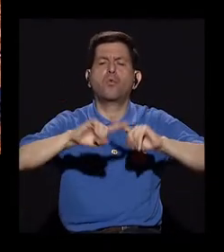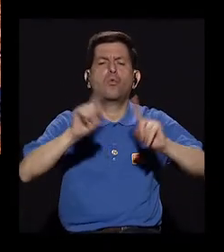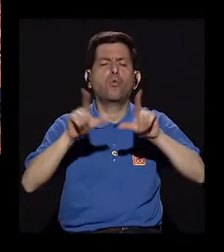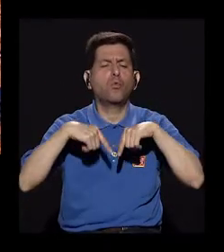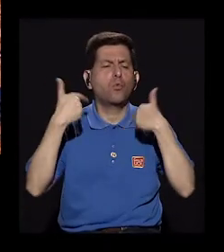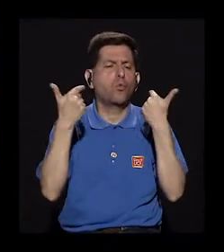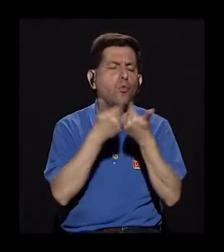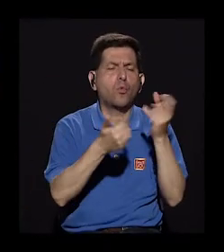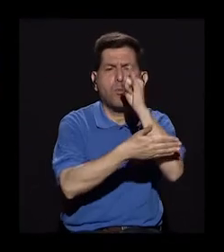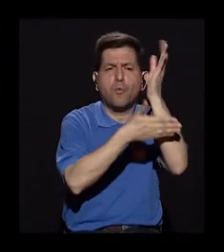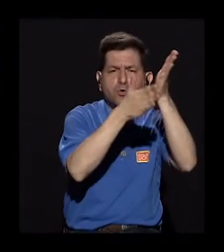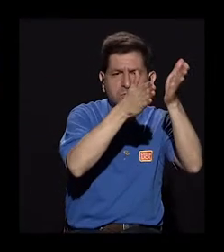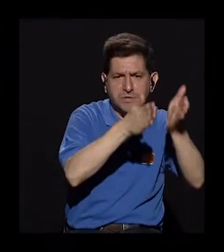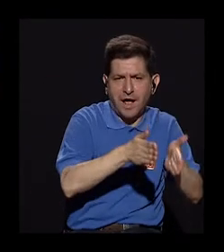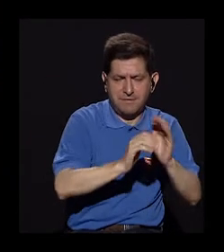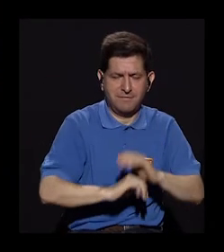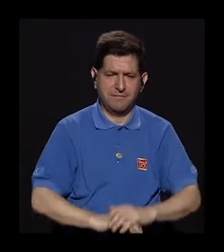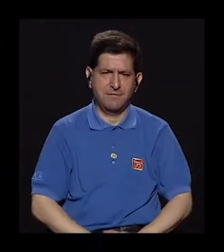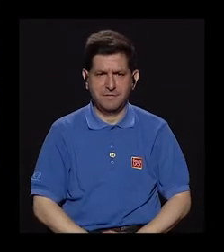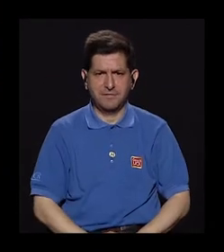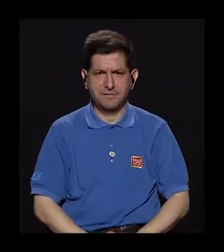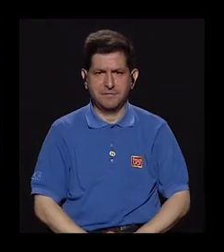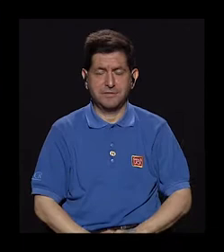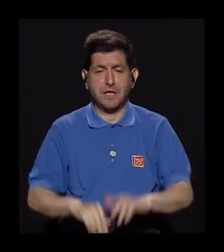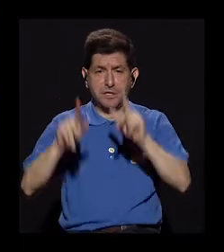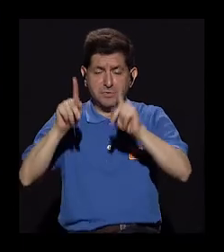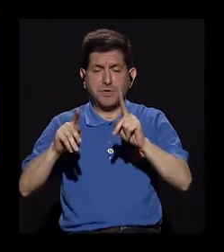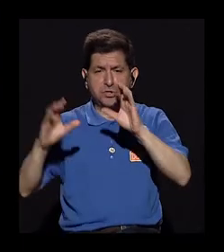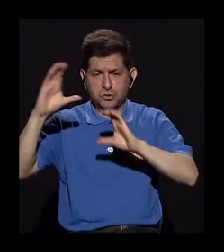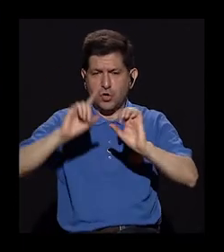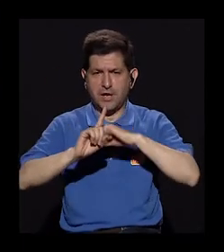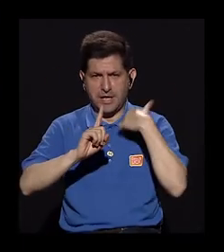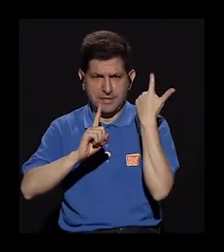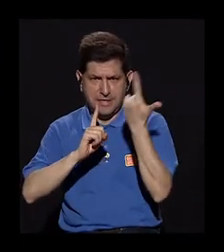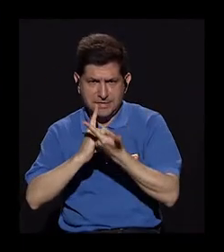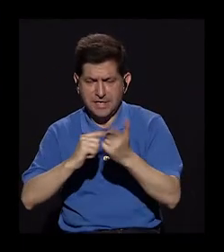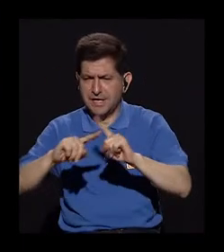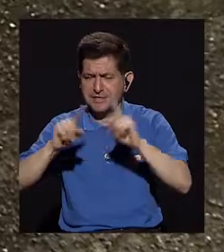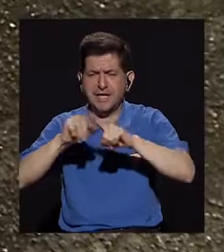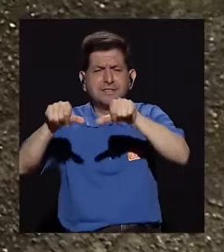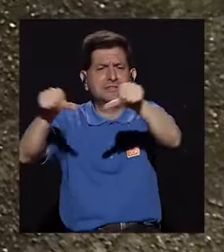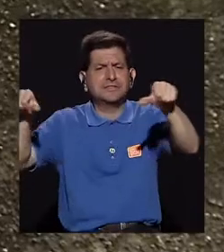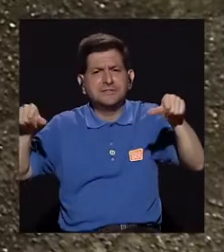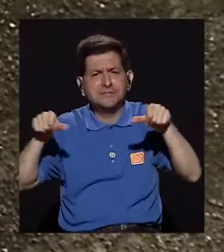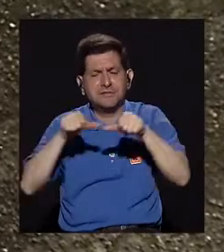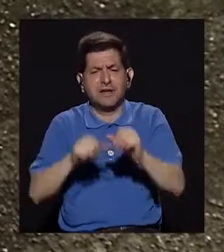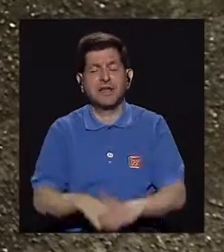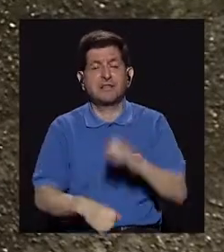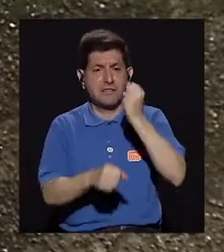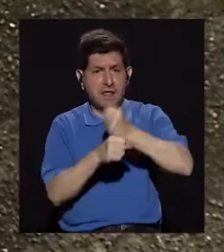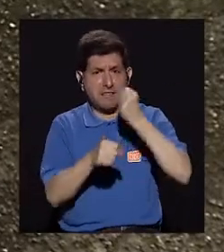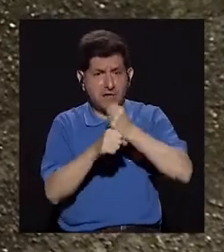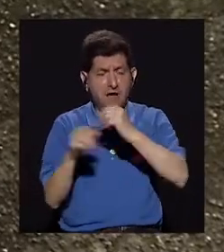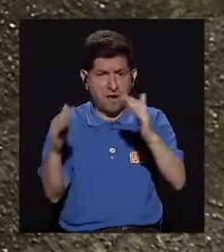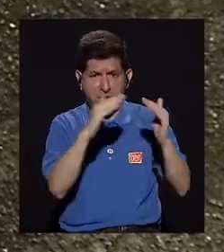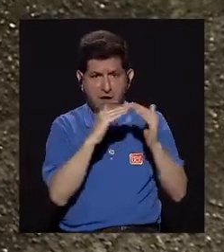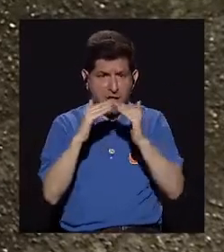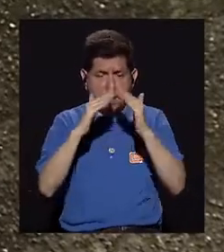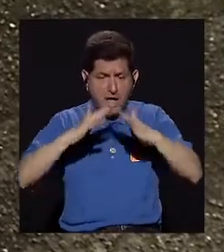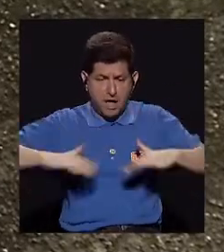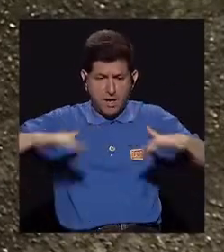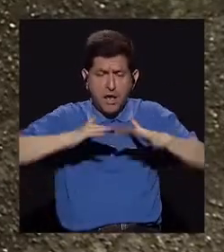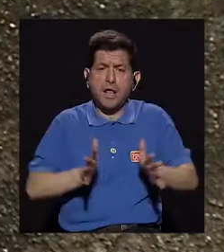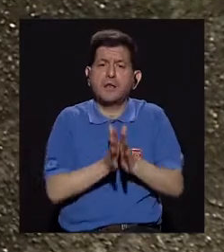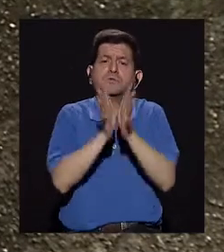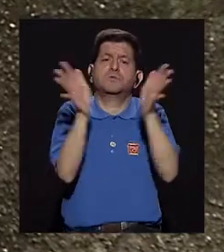de colectivos, artistas, gente de ciencias sociales, de diferentes disciplinas, que trabajen en la ciudad o en